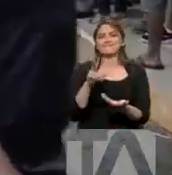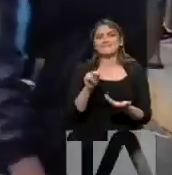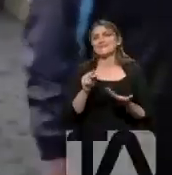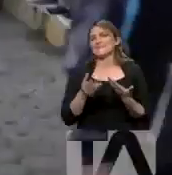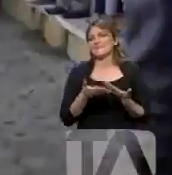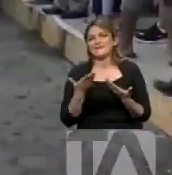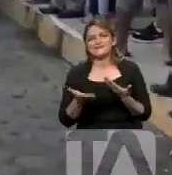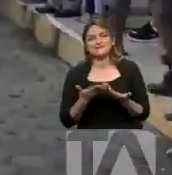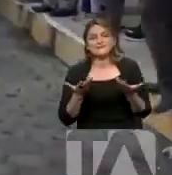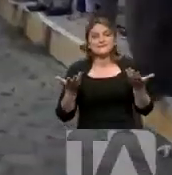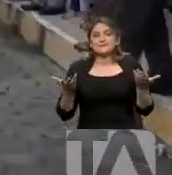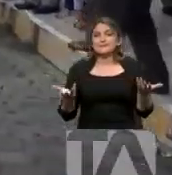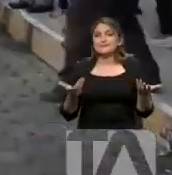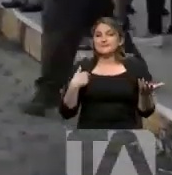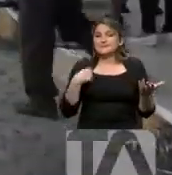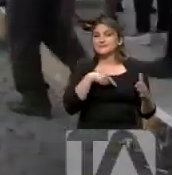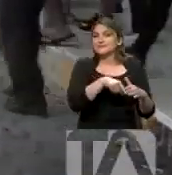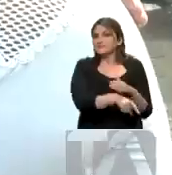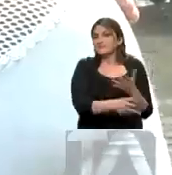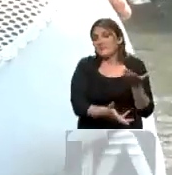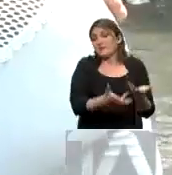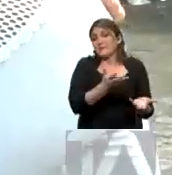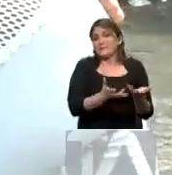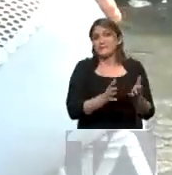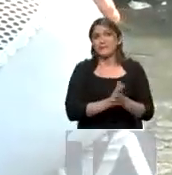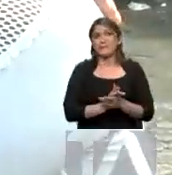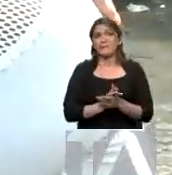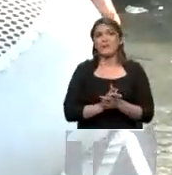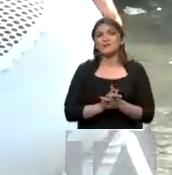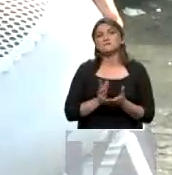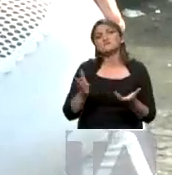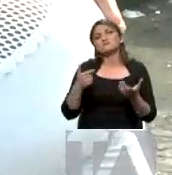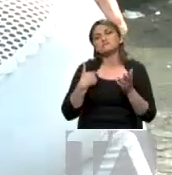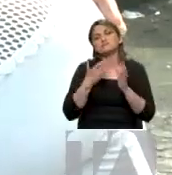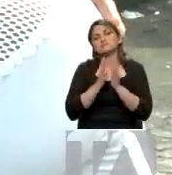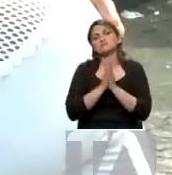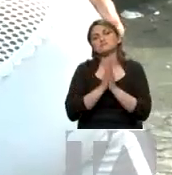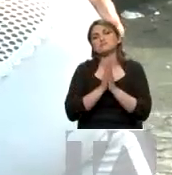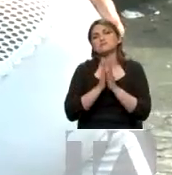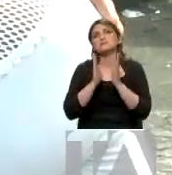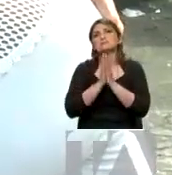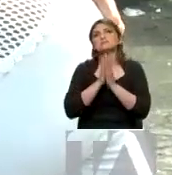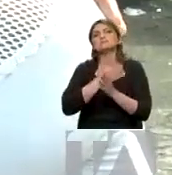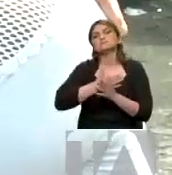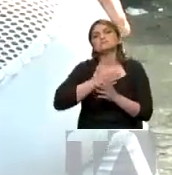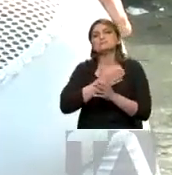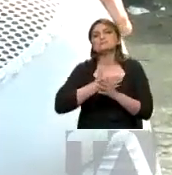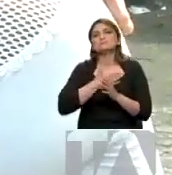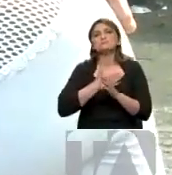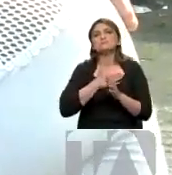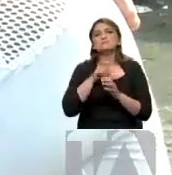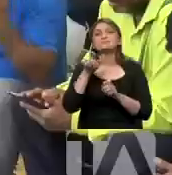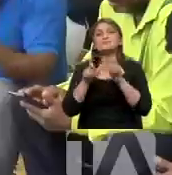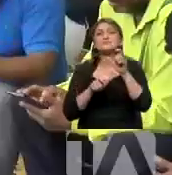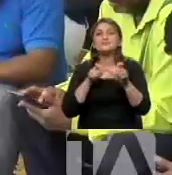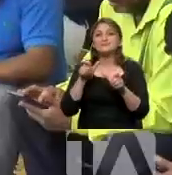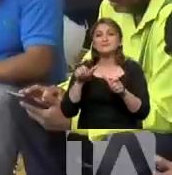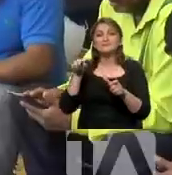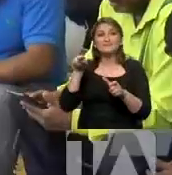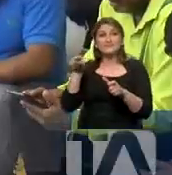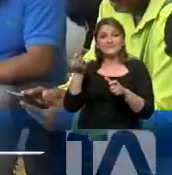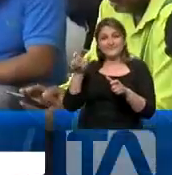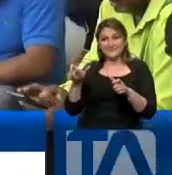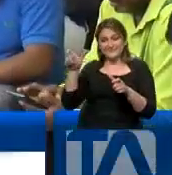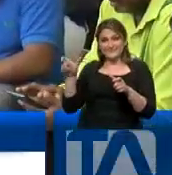a los que están ahí en la avioneta dentro del agua. Tenemos una esperanza que nos dé espacio para 2 personas nativos que son